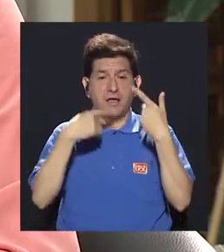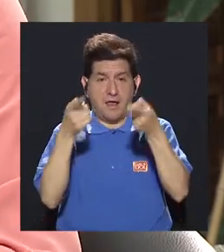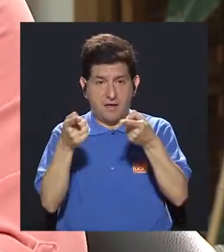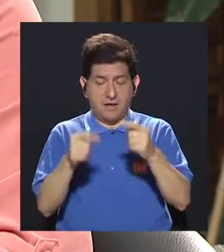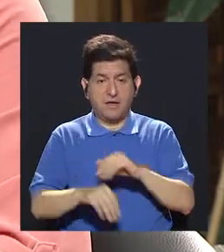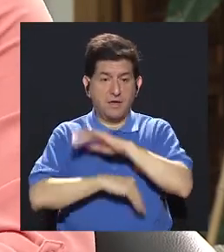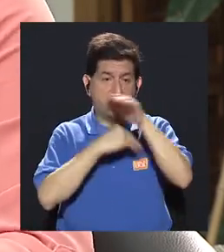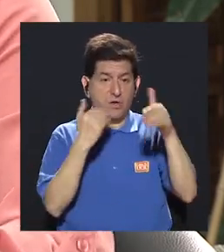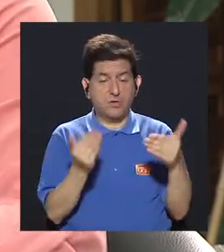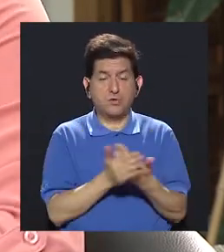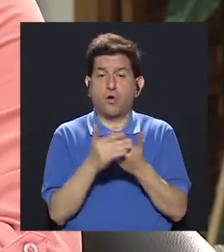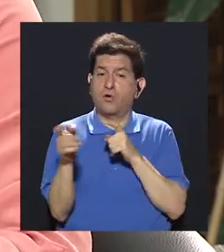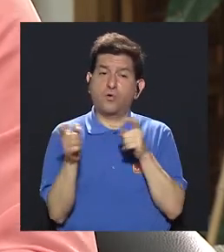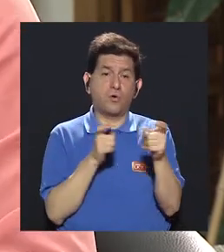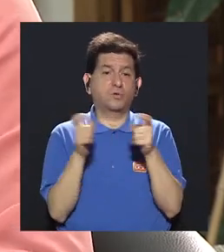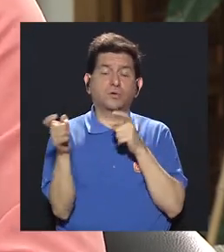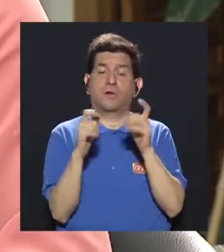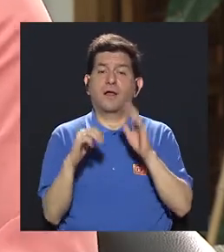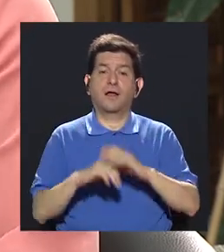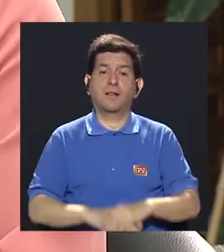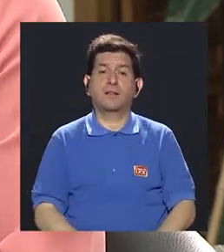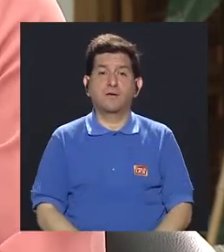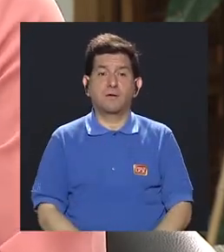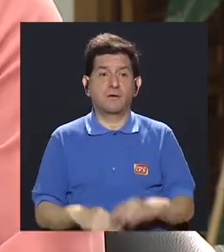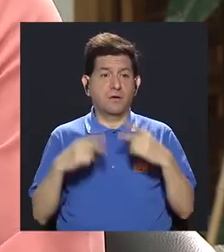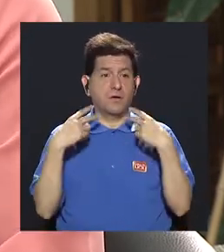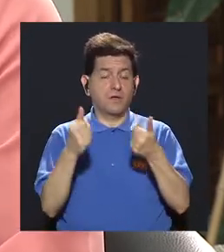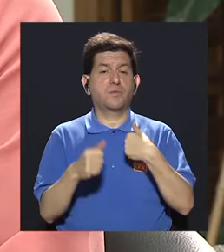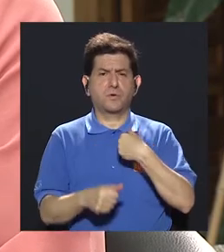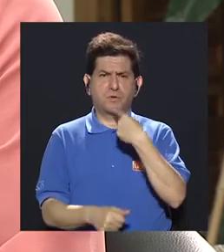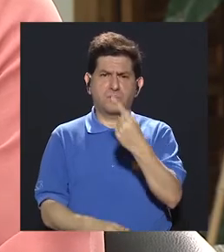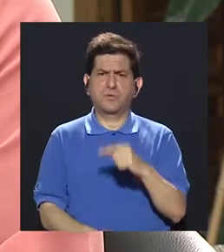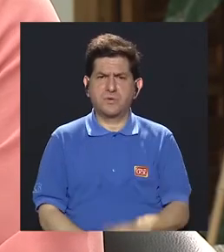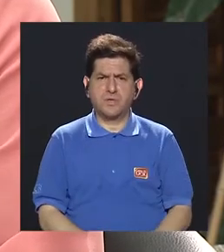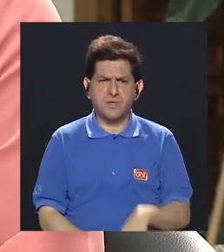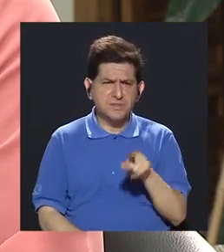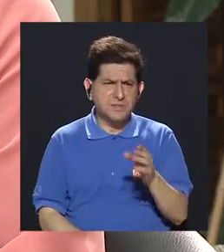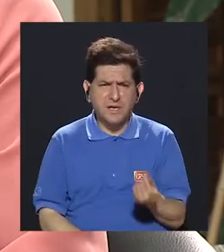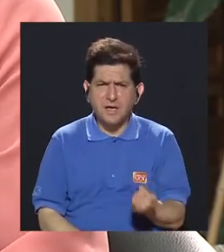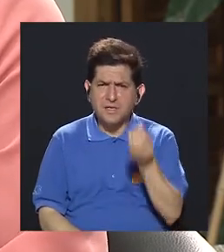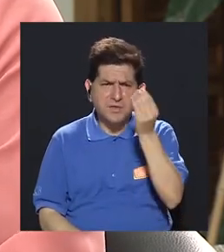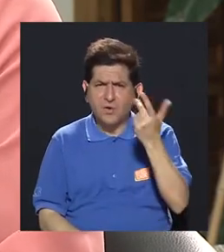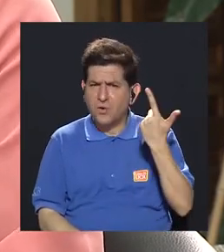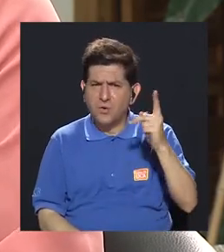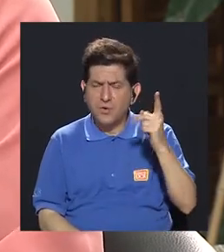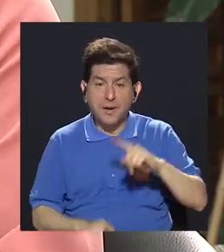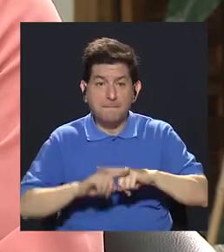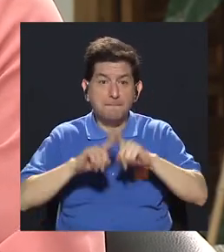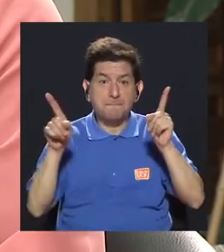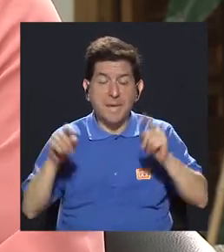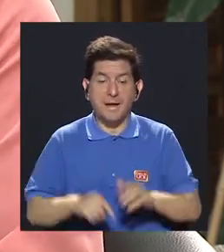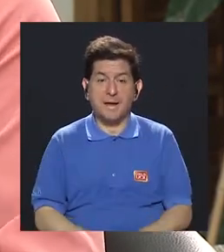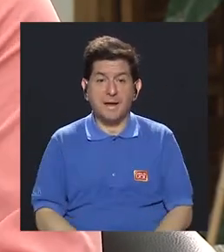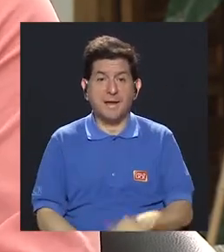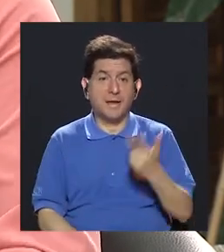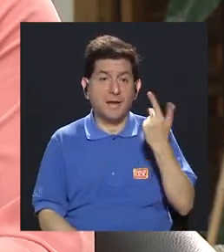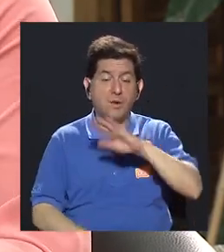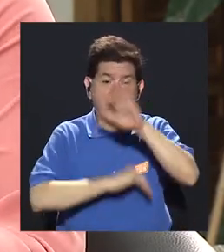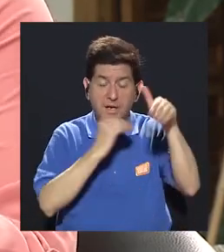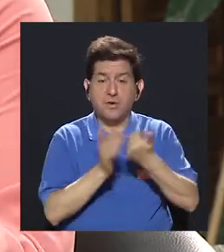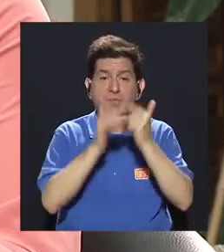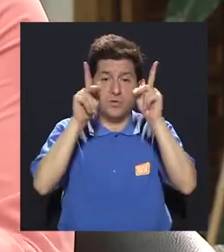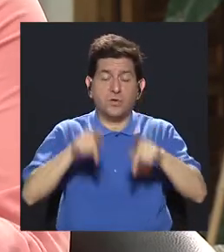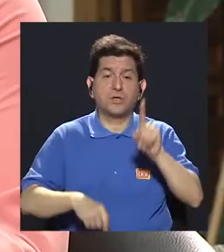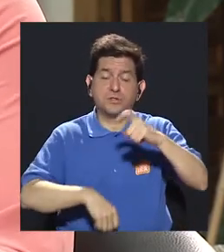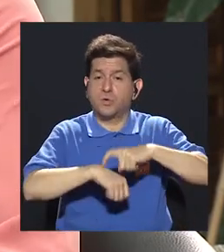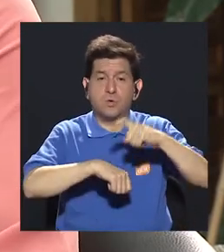iba a ir y bueno, todo estaba bajo control. Y de repente uno dice, esos son chicos que no están en riesgo, pero en realidad en riesgo